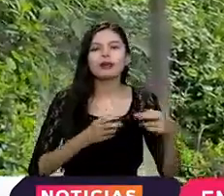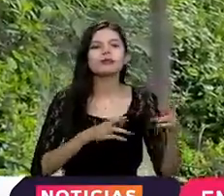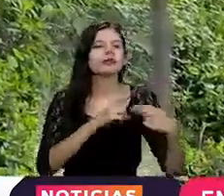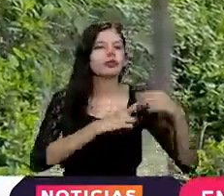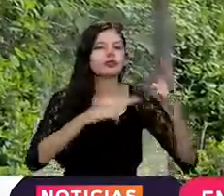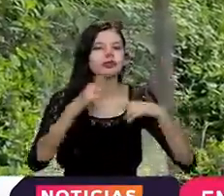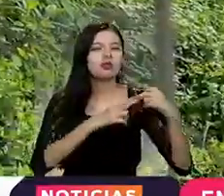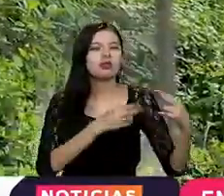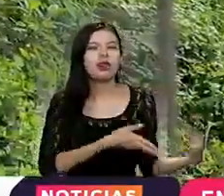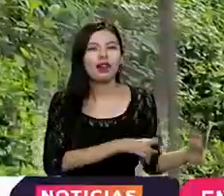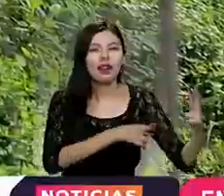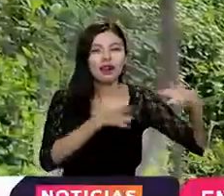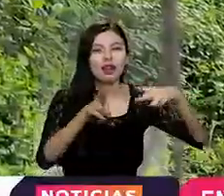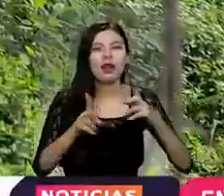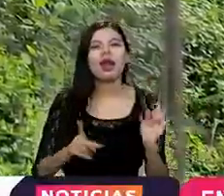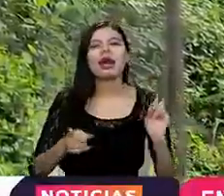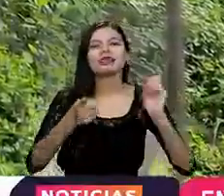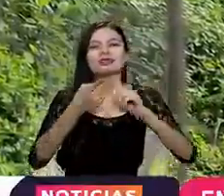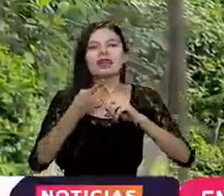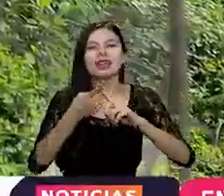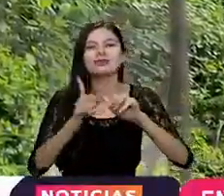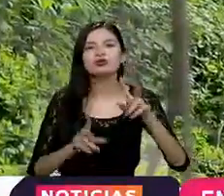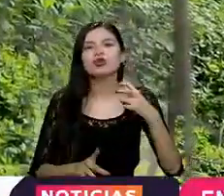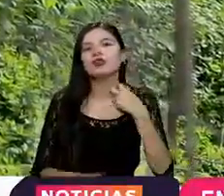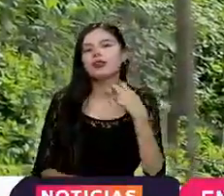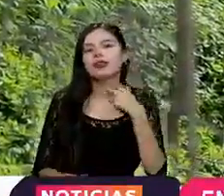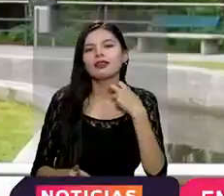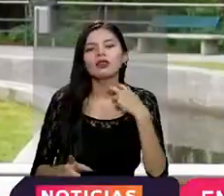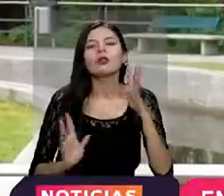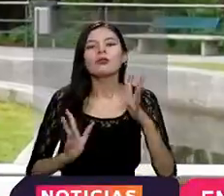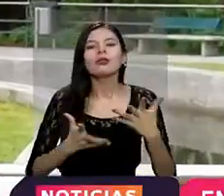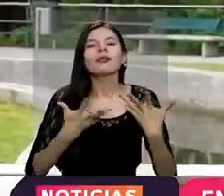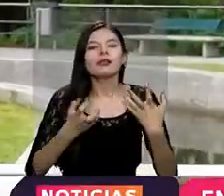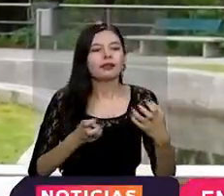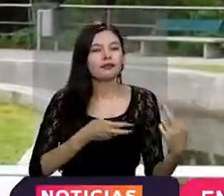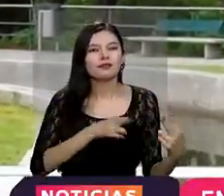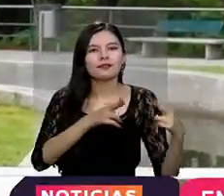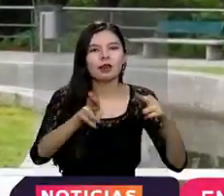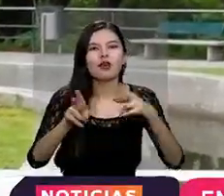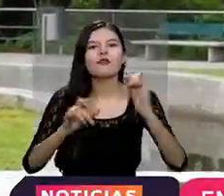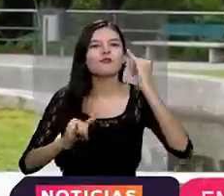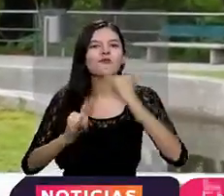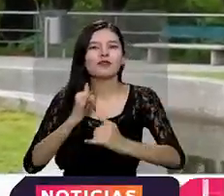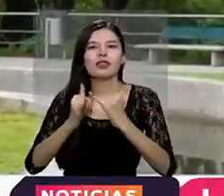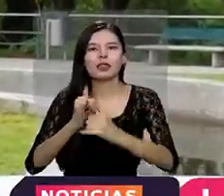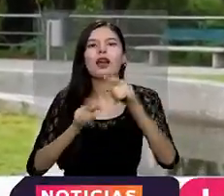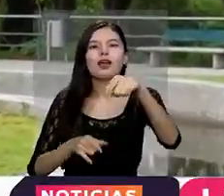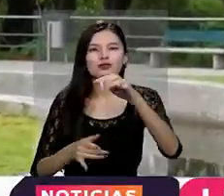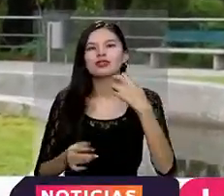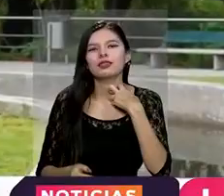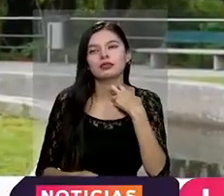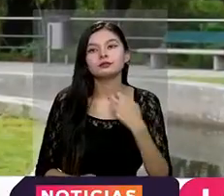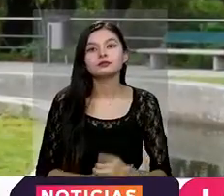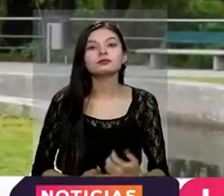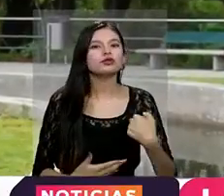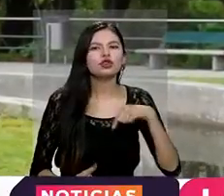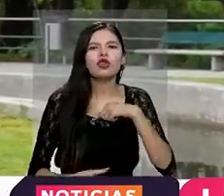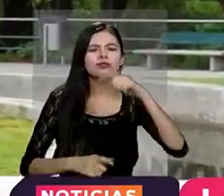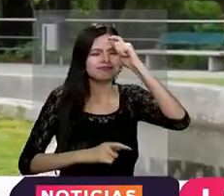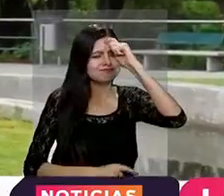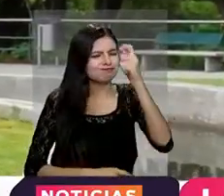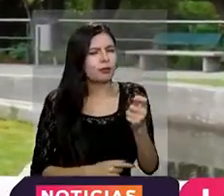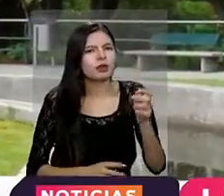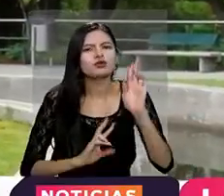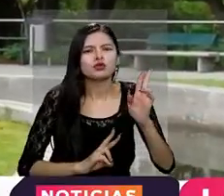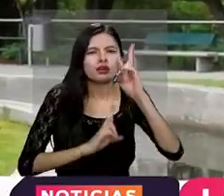llegar al municipio de Girardot, en donde desemboca el afluente. Haciendo un homenaje al gran río Bogotá, un homenaje